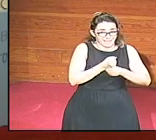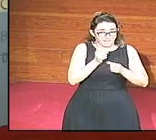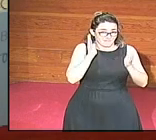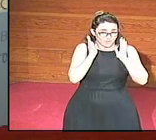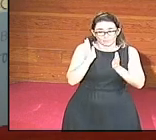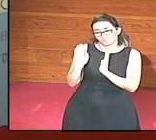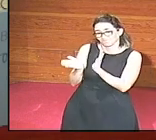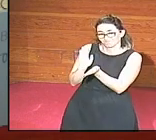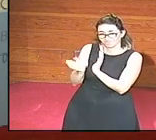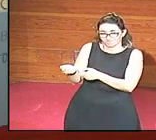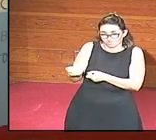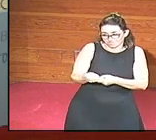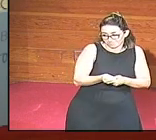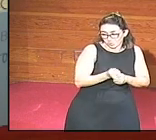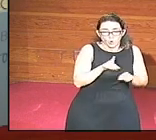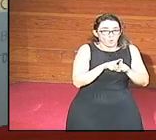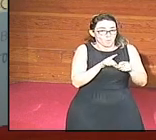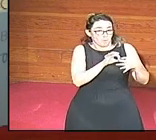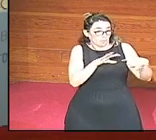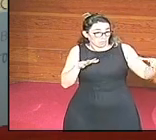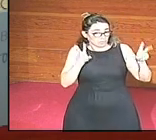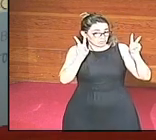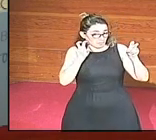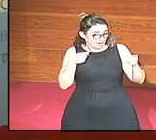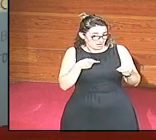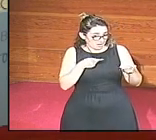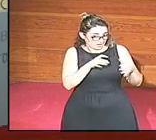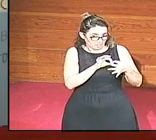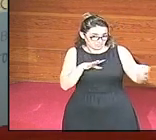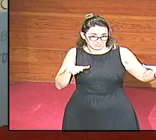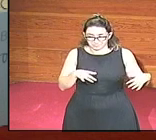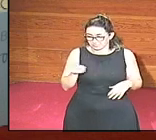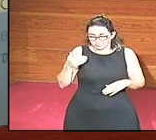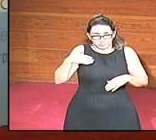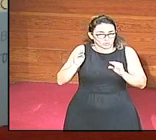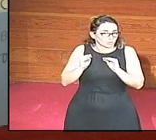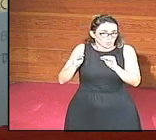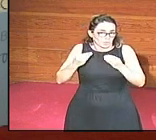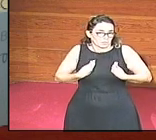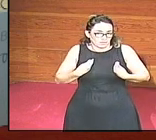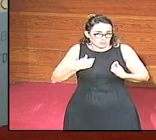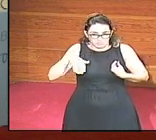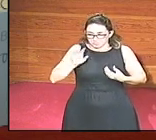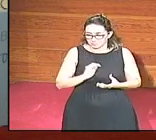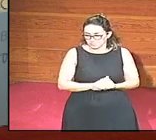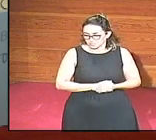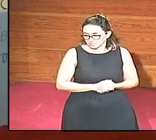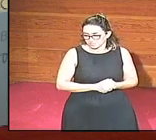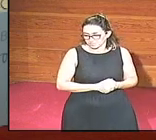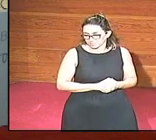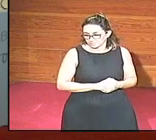porque parece ser que la cosa no va con ella, que la cosa va en otras esferas que no son las de la calle.